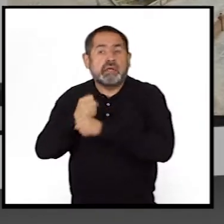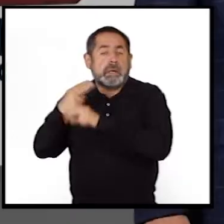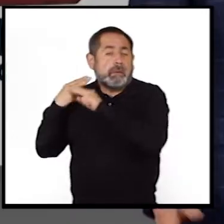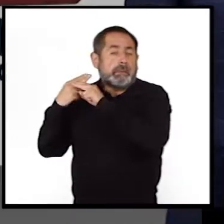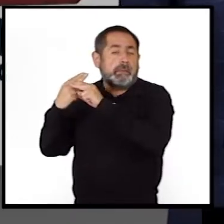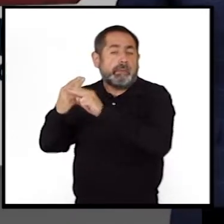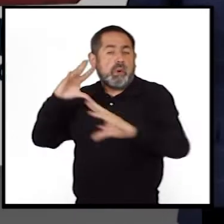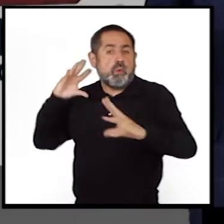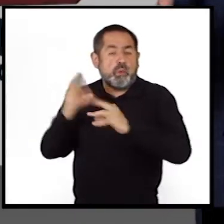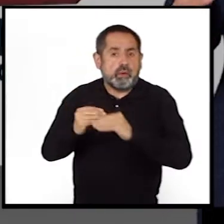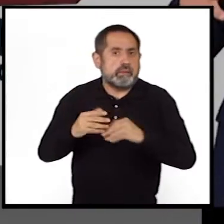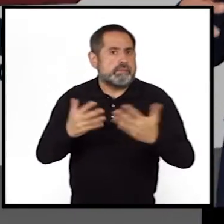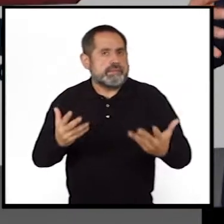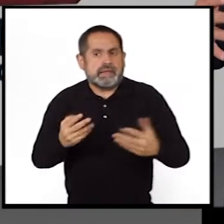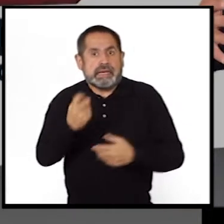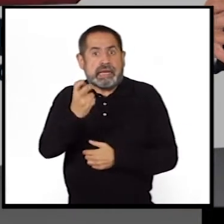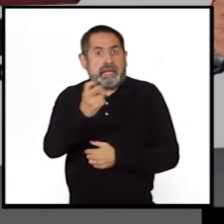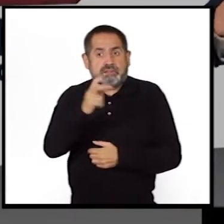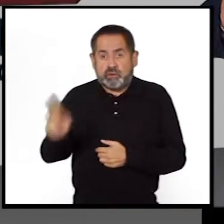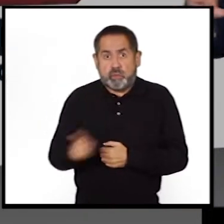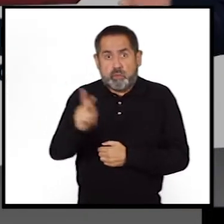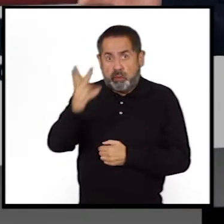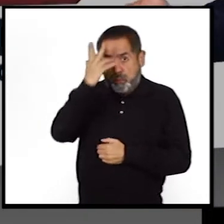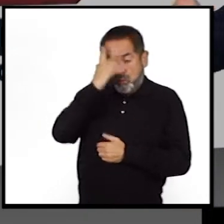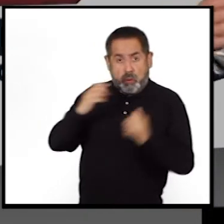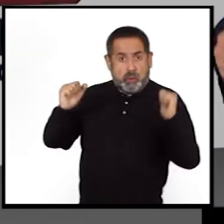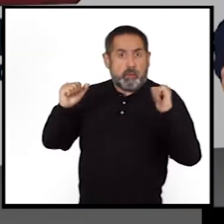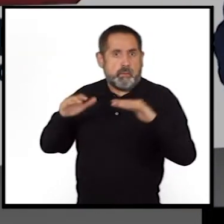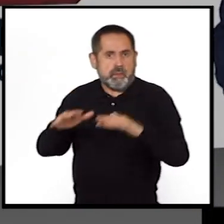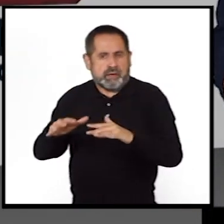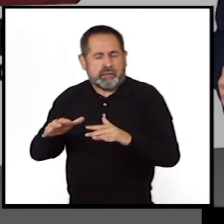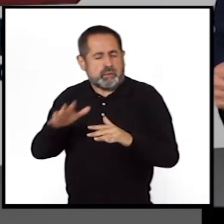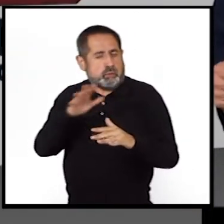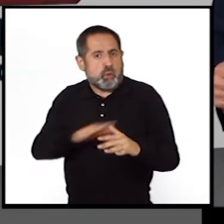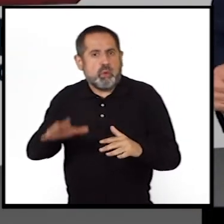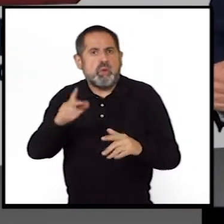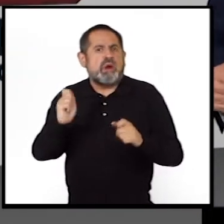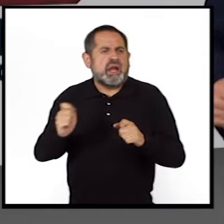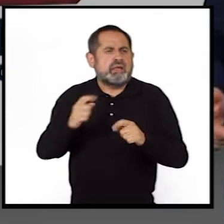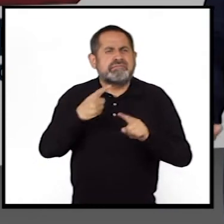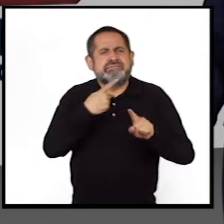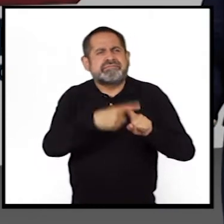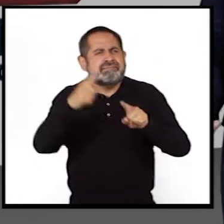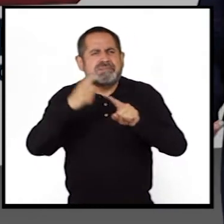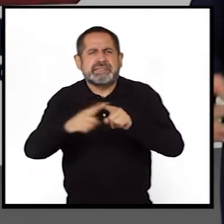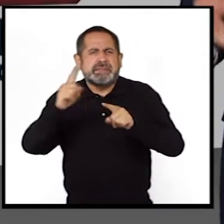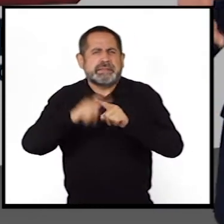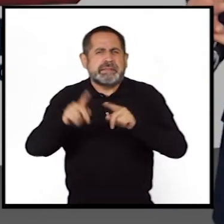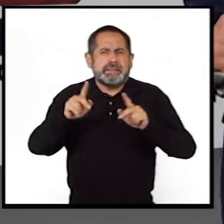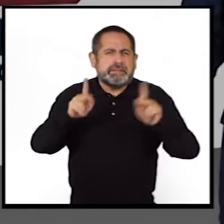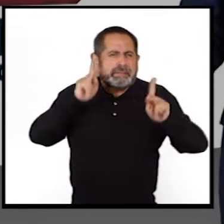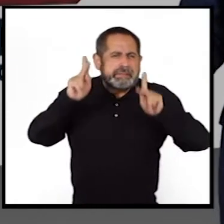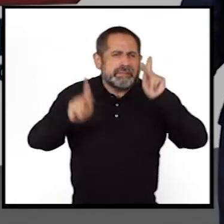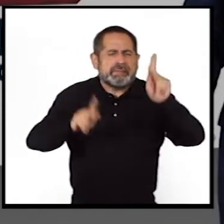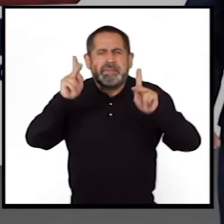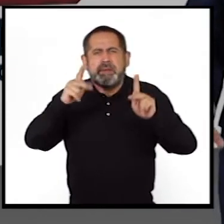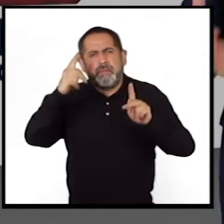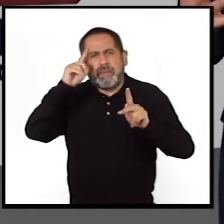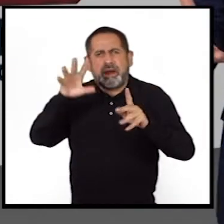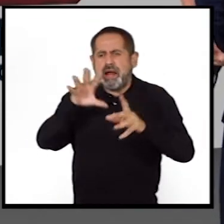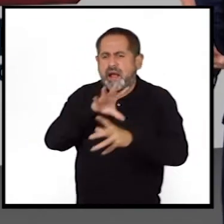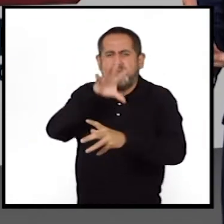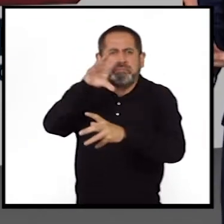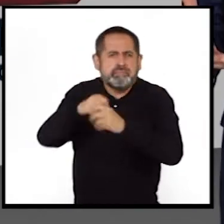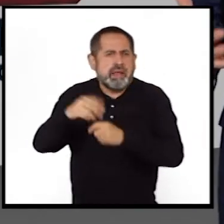años. Desde entonces, los pueblos mágicos han permitido la democratización del turismo, es decir, que viajar sea una